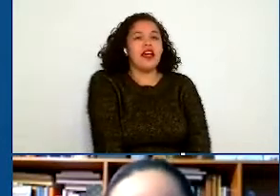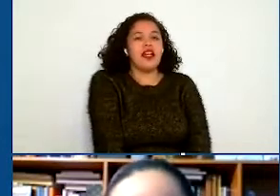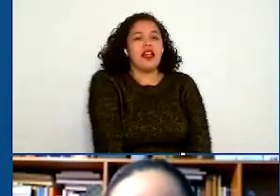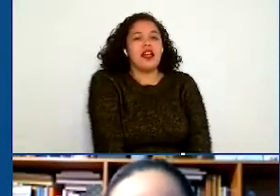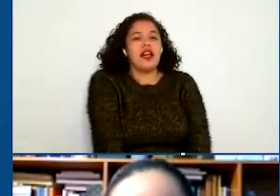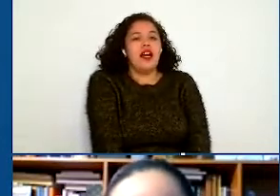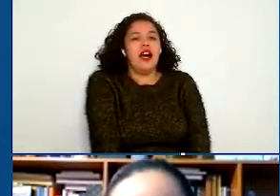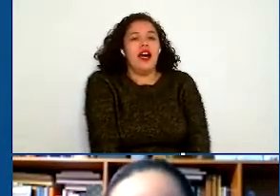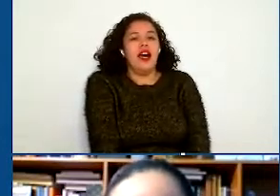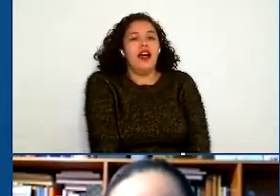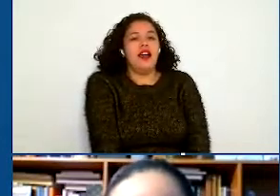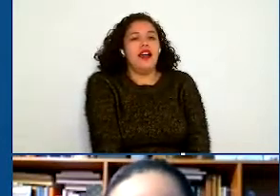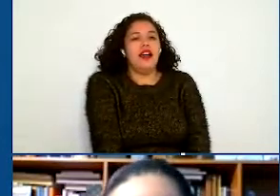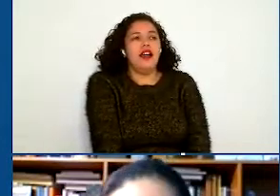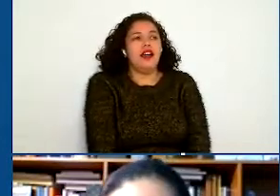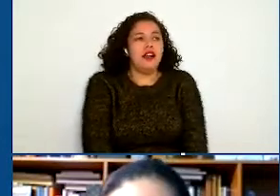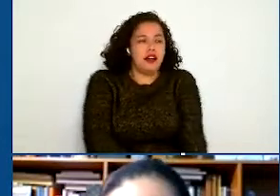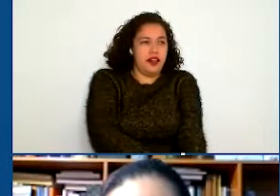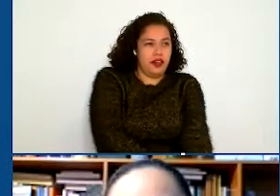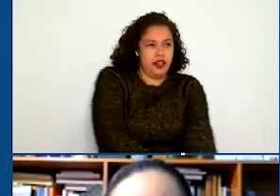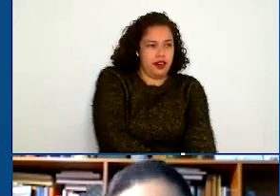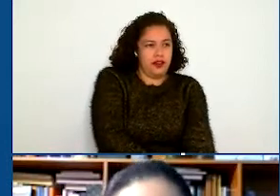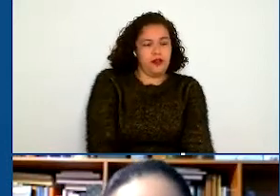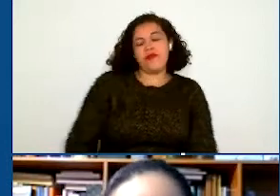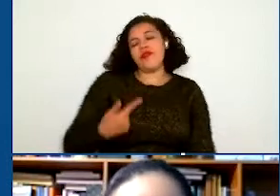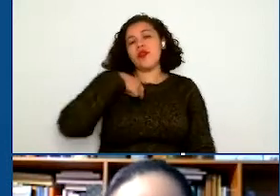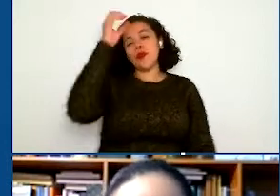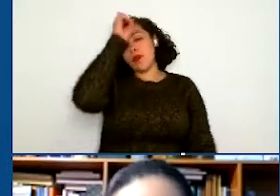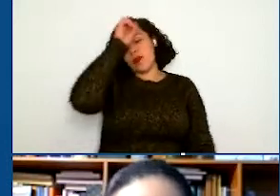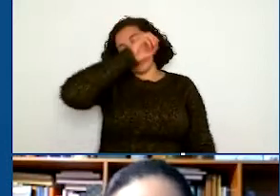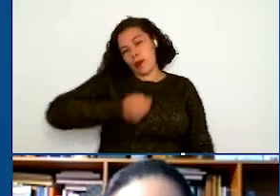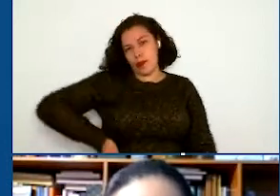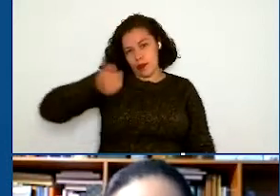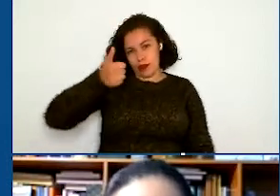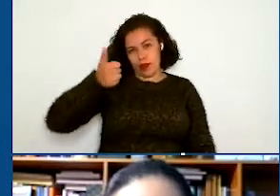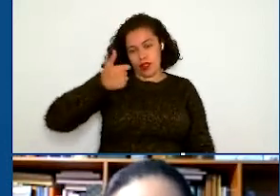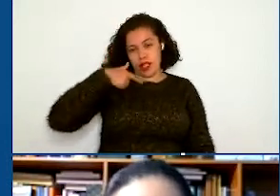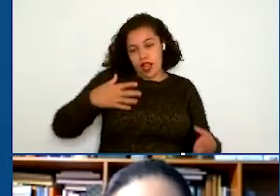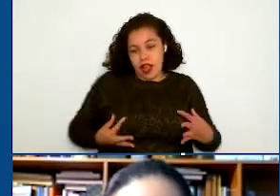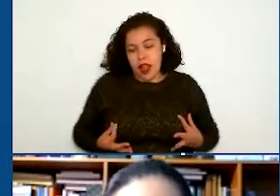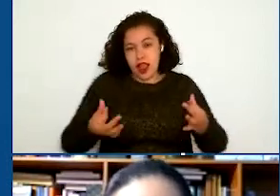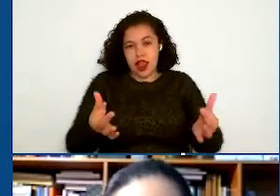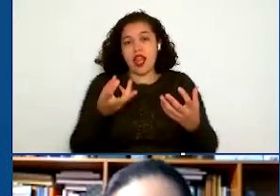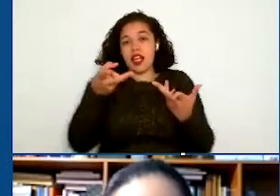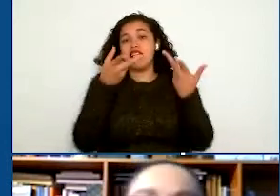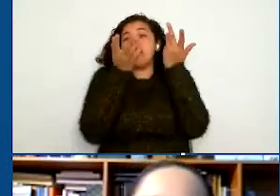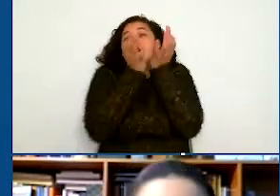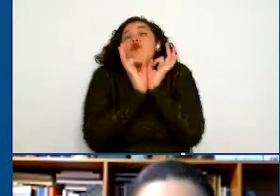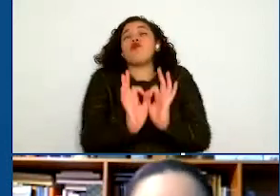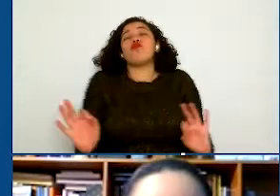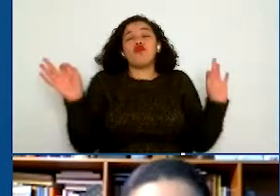Bueno, yo opino primeramente que la calidad es un factor